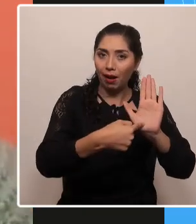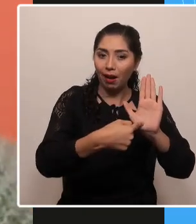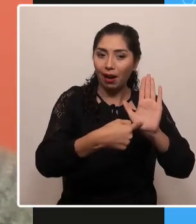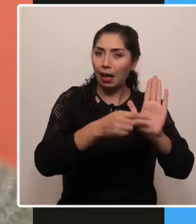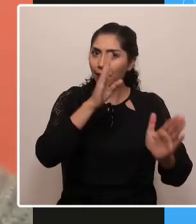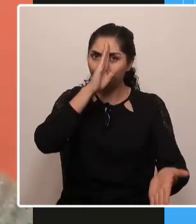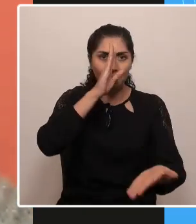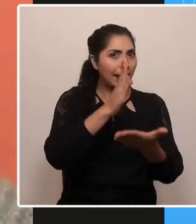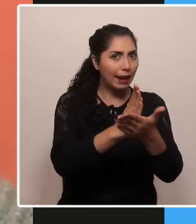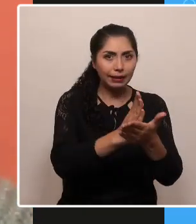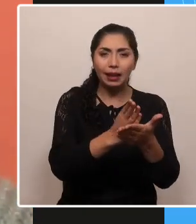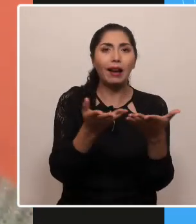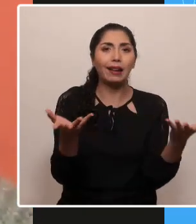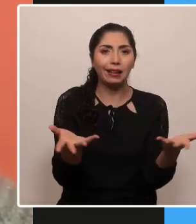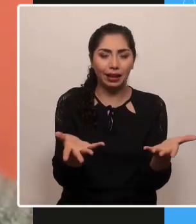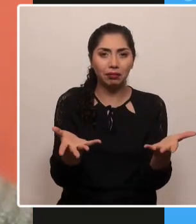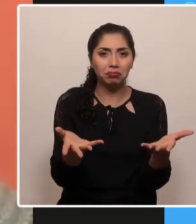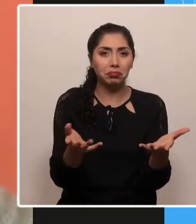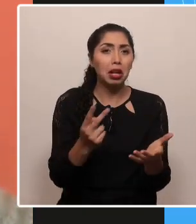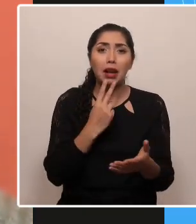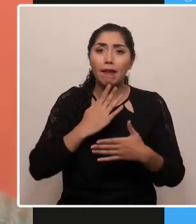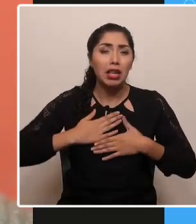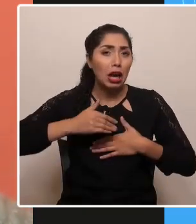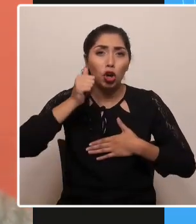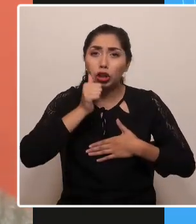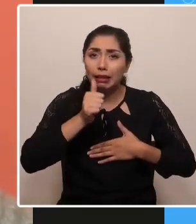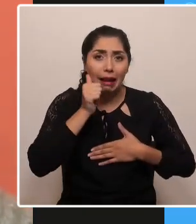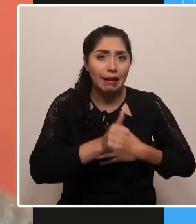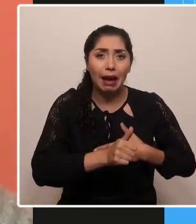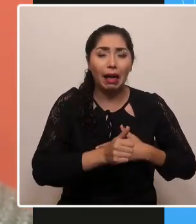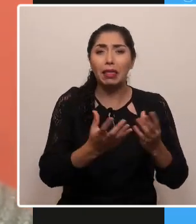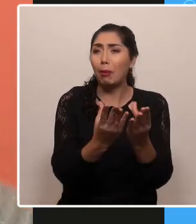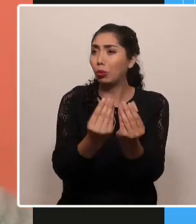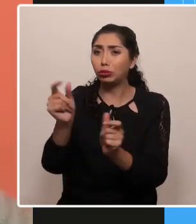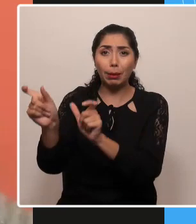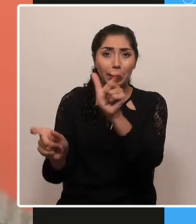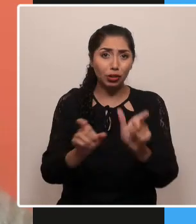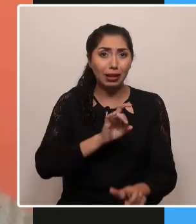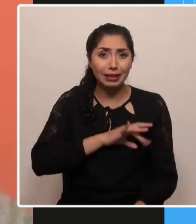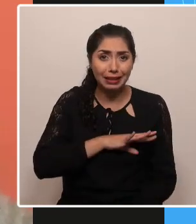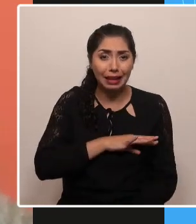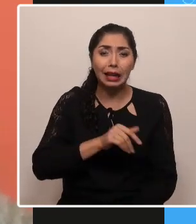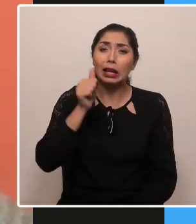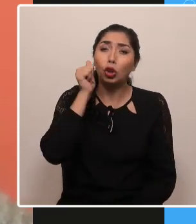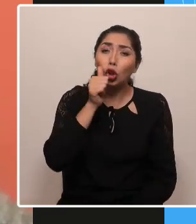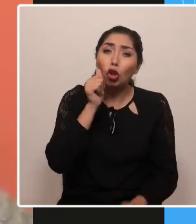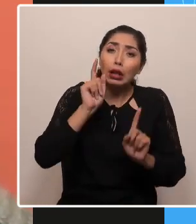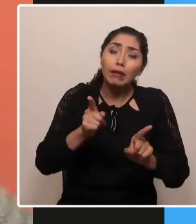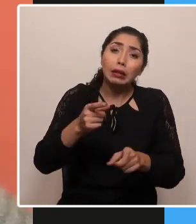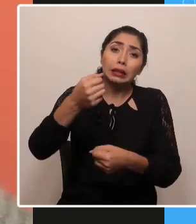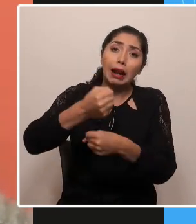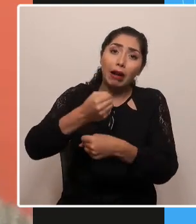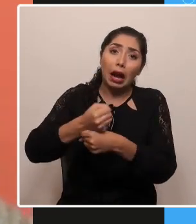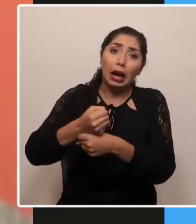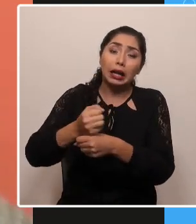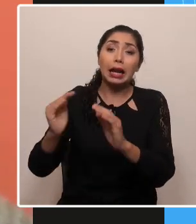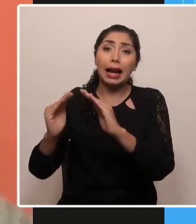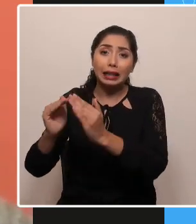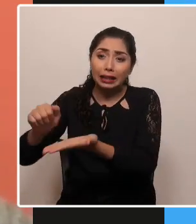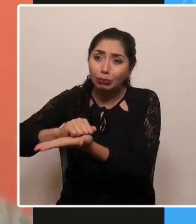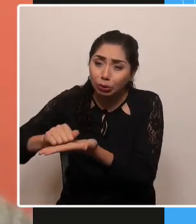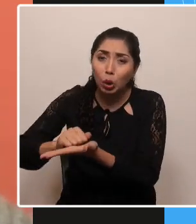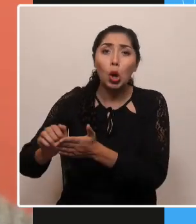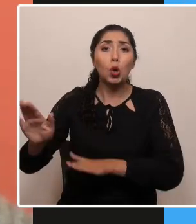directa y significativa en lo cotidiano de miles de personas en Chile que diariamente ejercen el trabajo doméstico y de cuidado